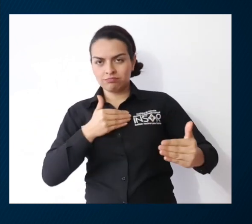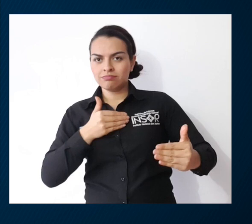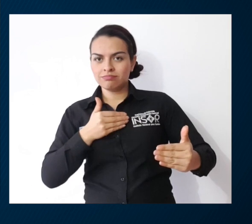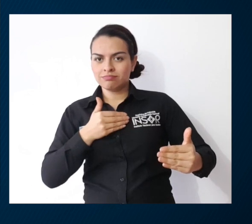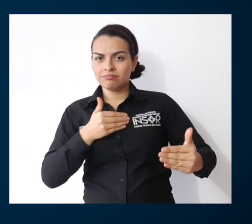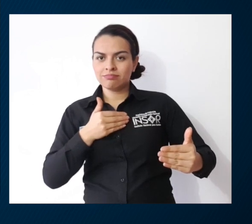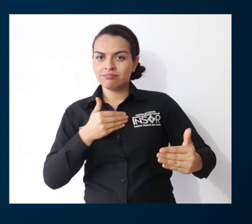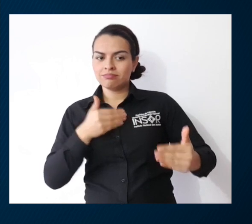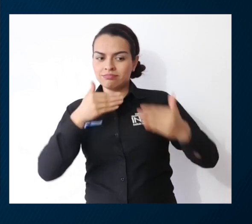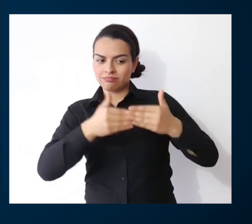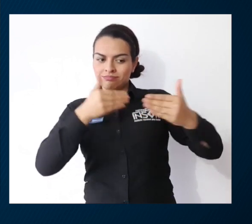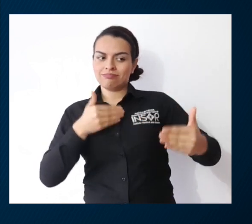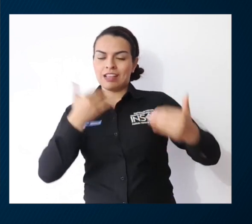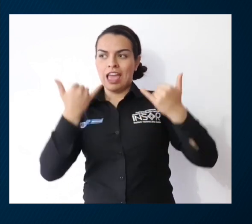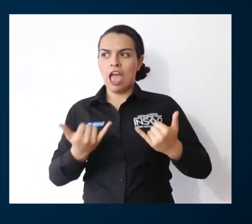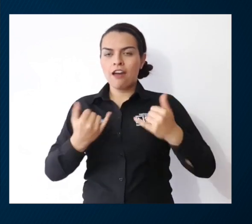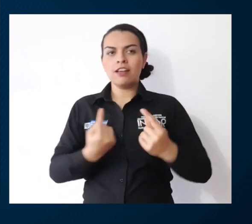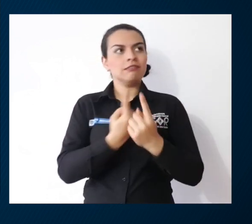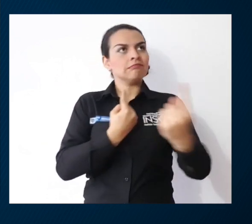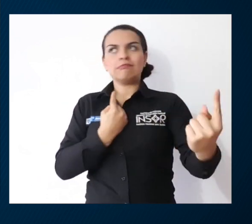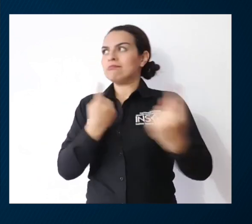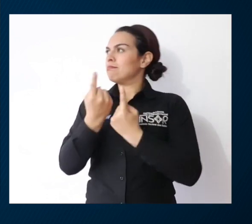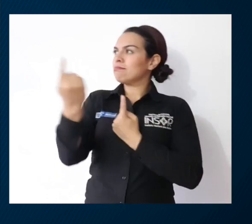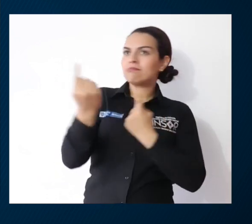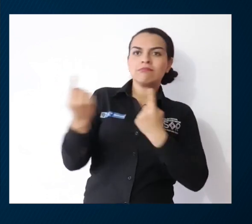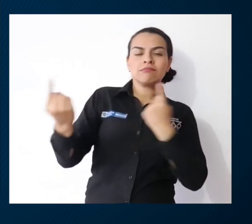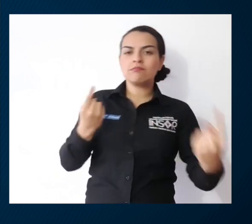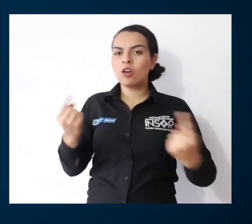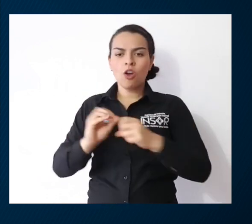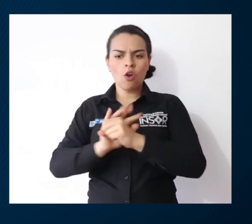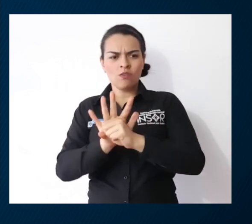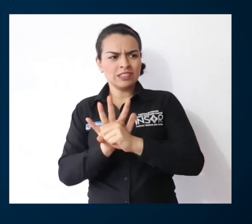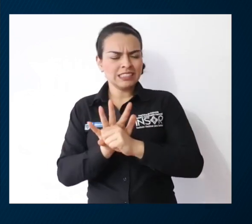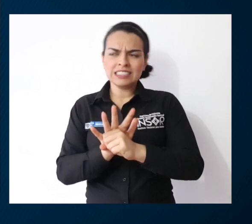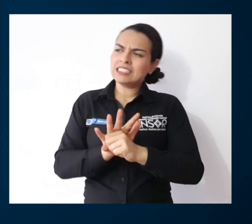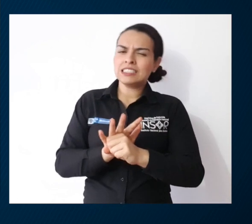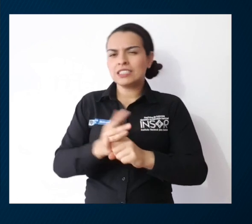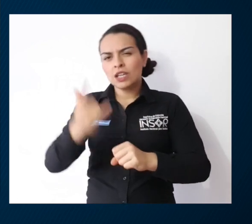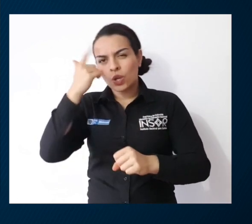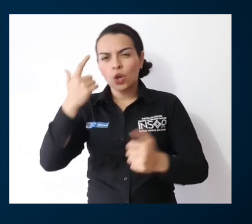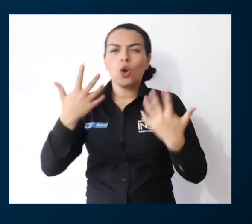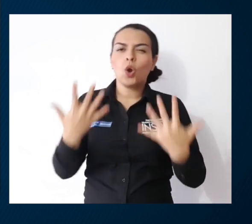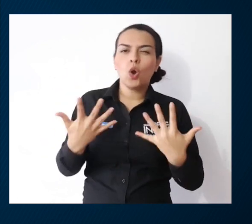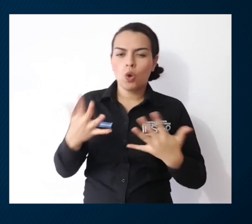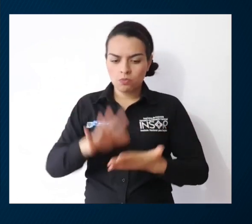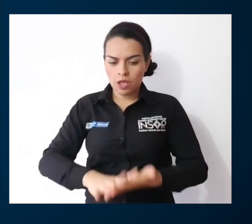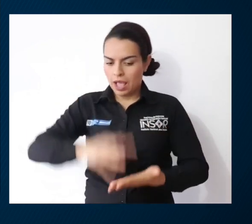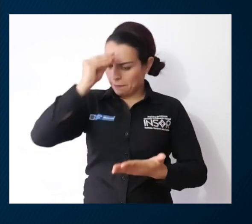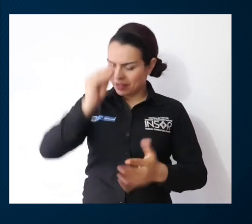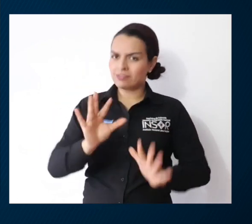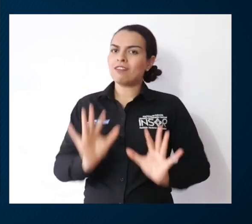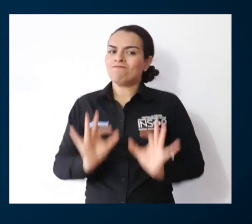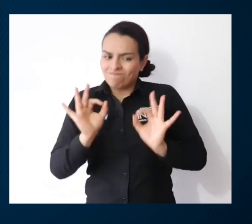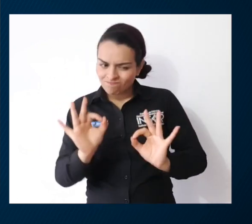da el COVID y el aislamiento obligatorio, pensar en algunos aprendizajes estructurales.